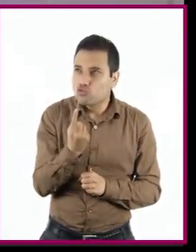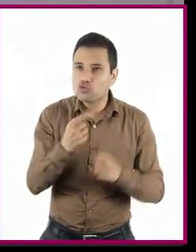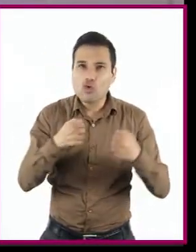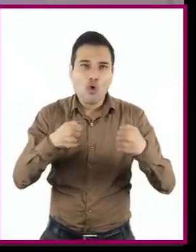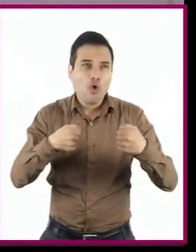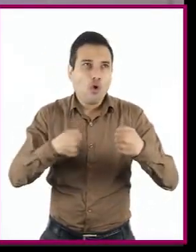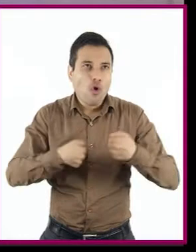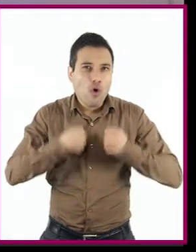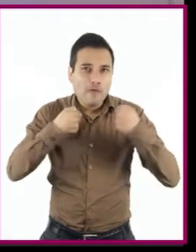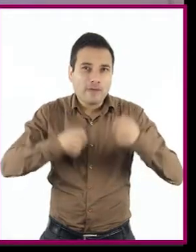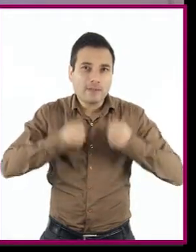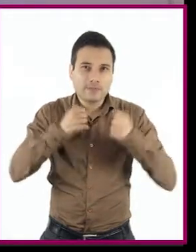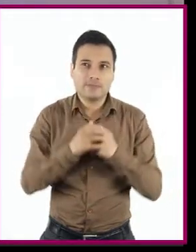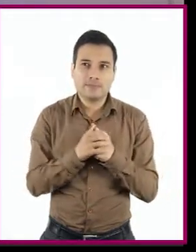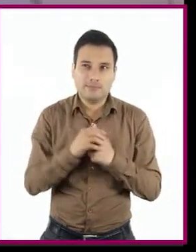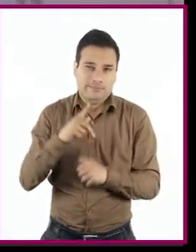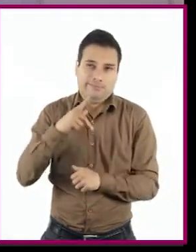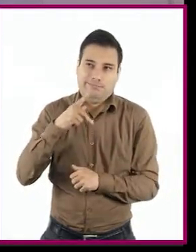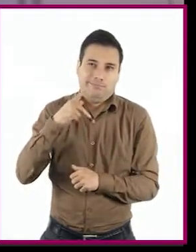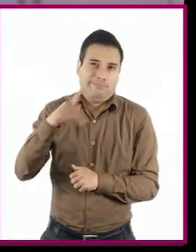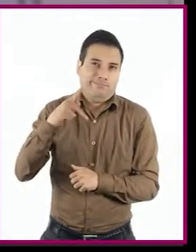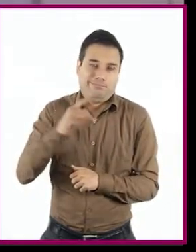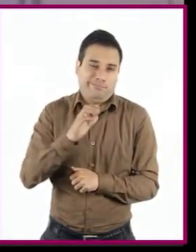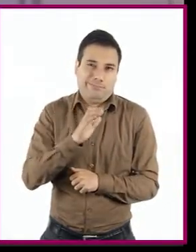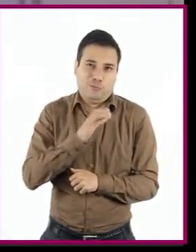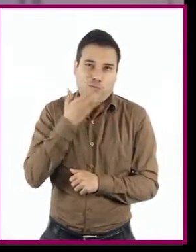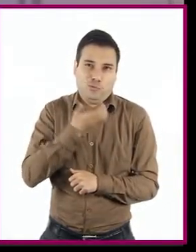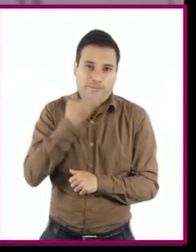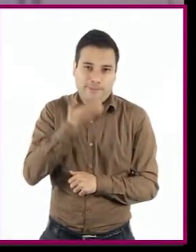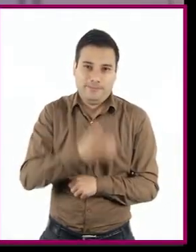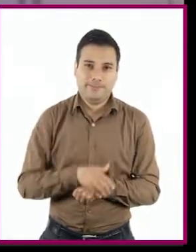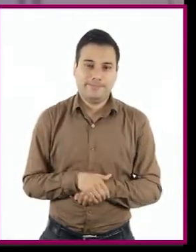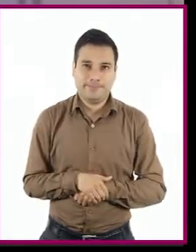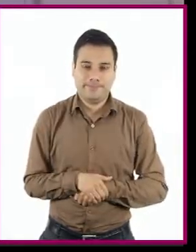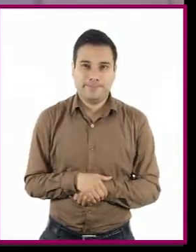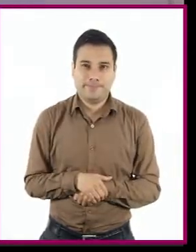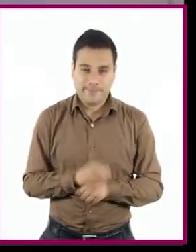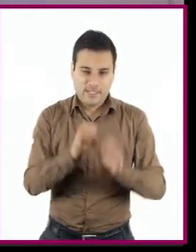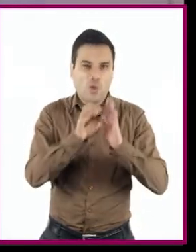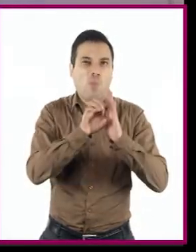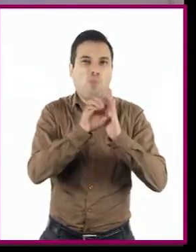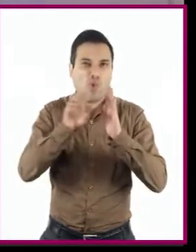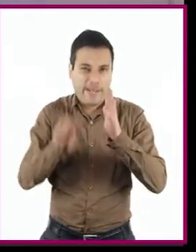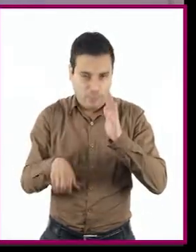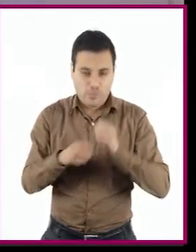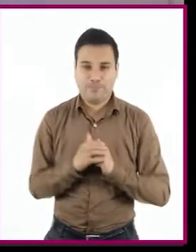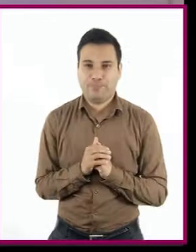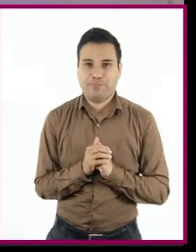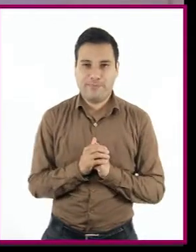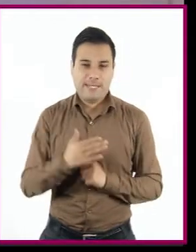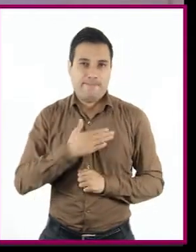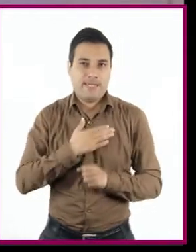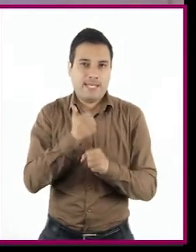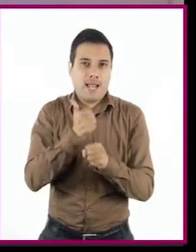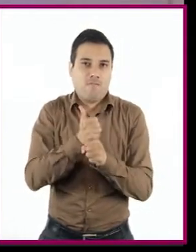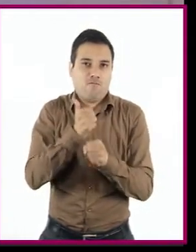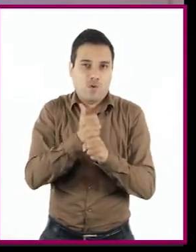niños. Digo, más bien, cuando eran novios. Por ejemplo, recuerdo mucho que mi